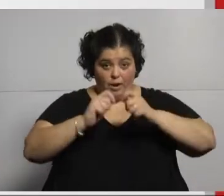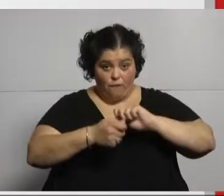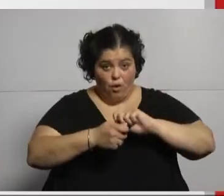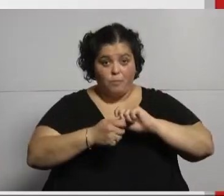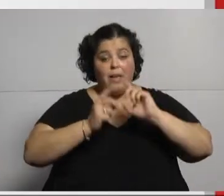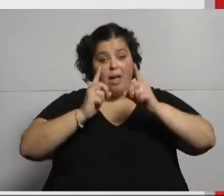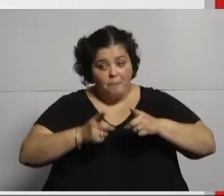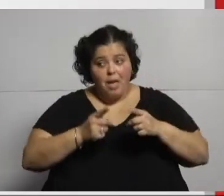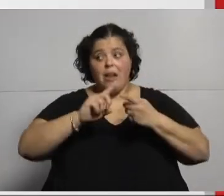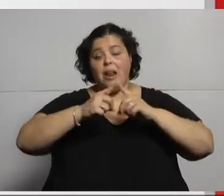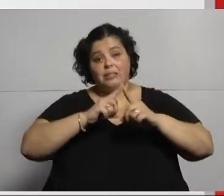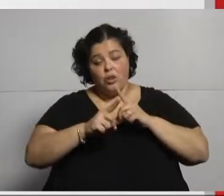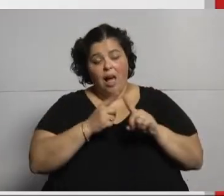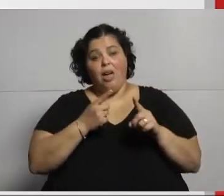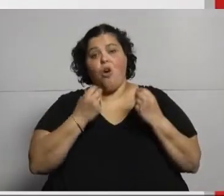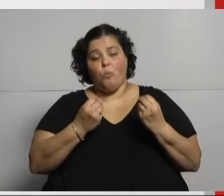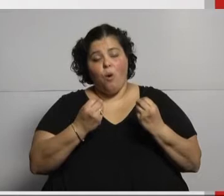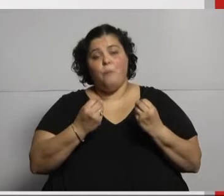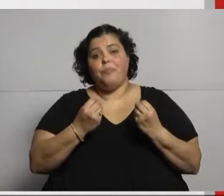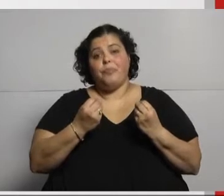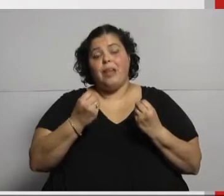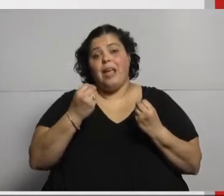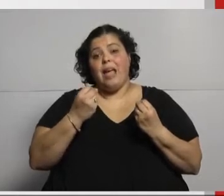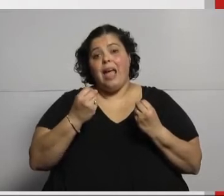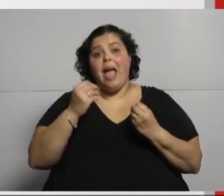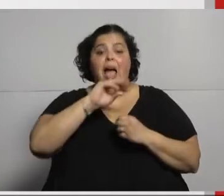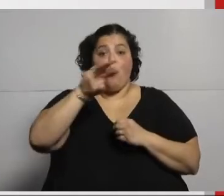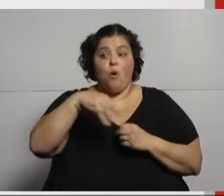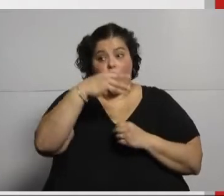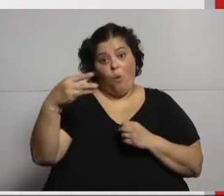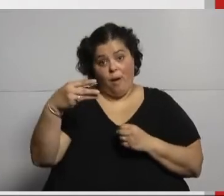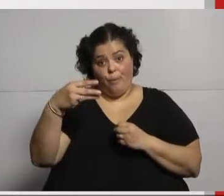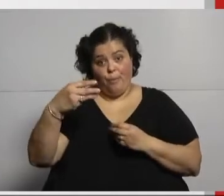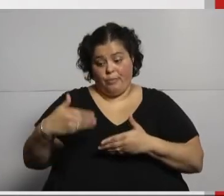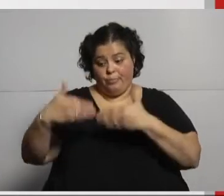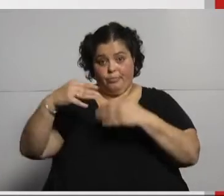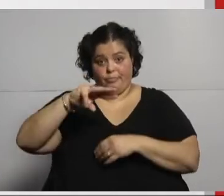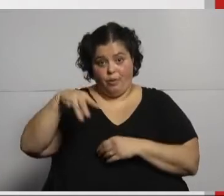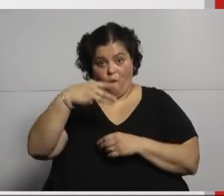algo tan simple como el canal fundamental que significa el portal web. Esta ha sido una